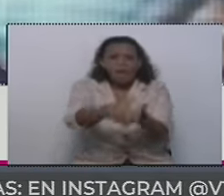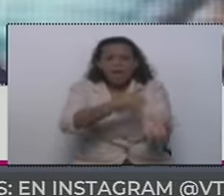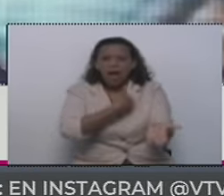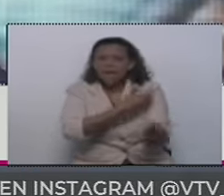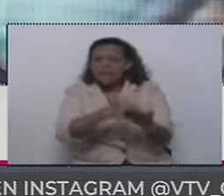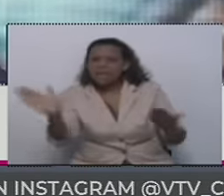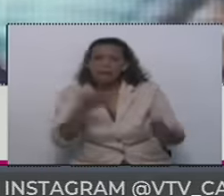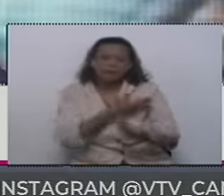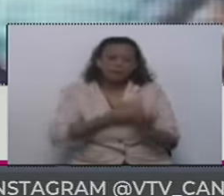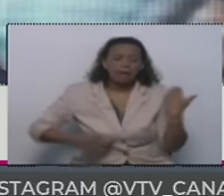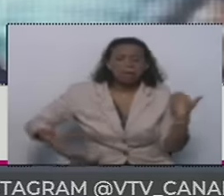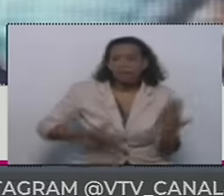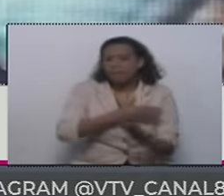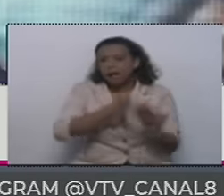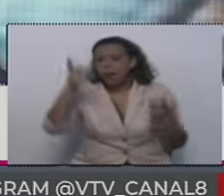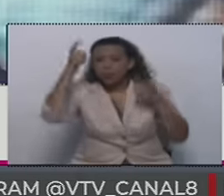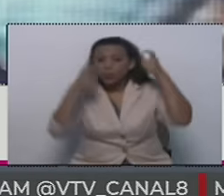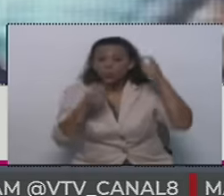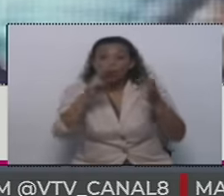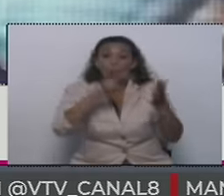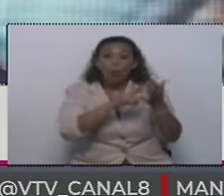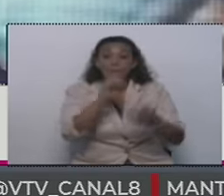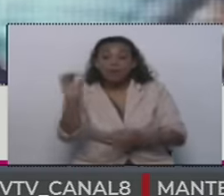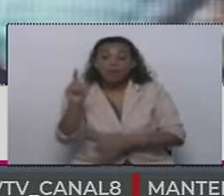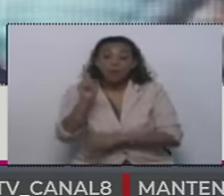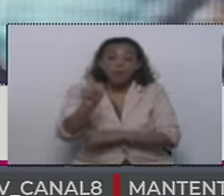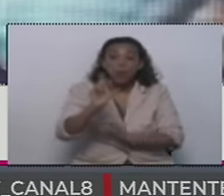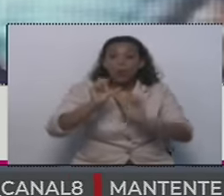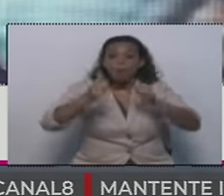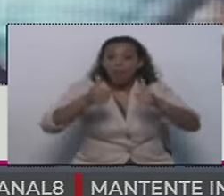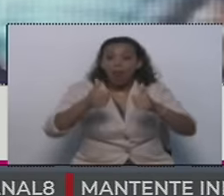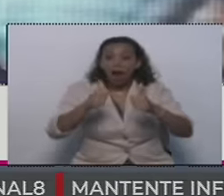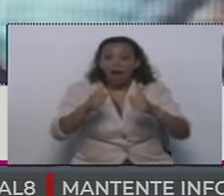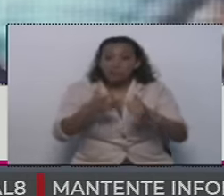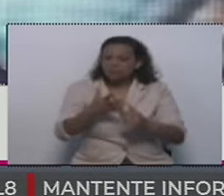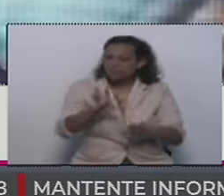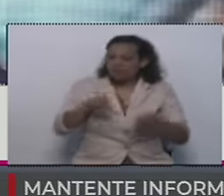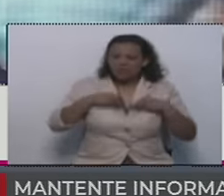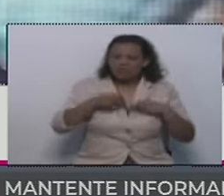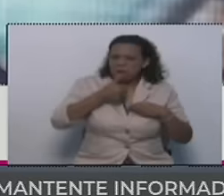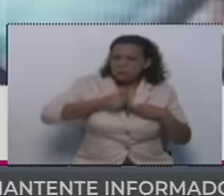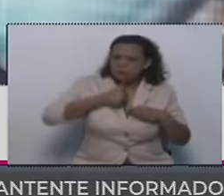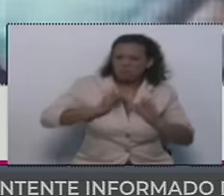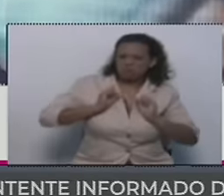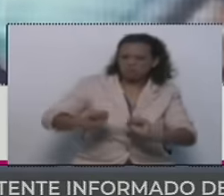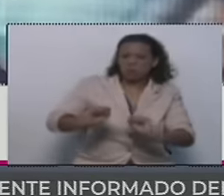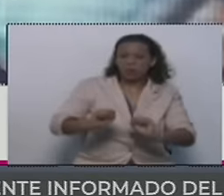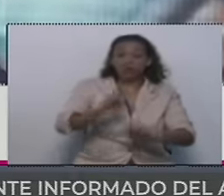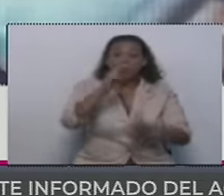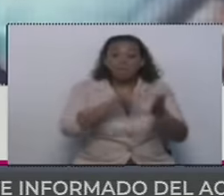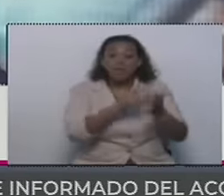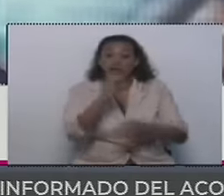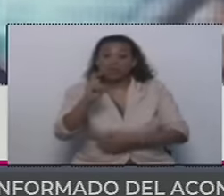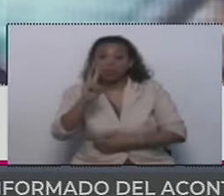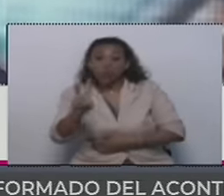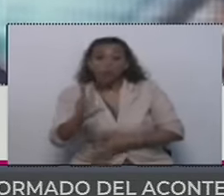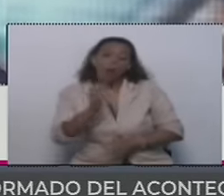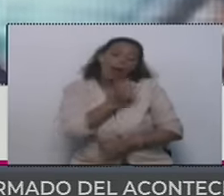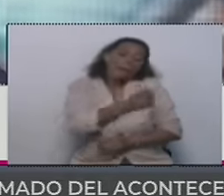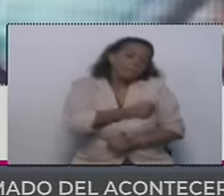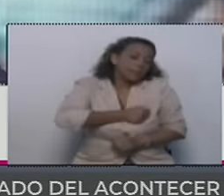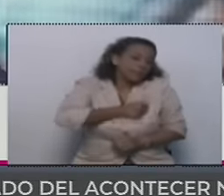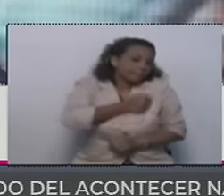2001. Ya en el 2001 incubaron la intolerancia, 2002,